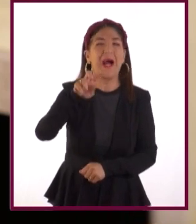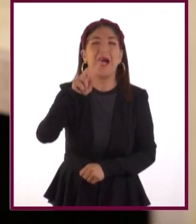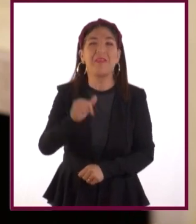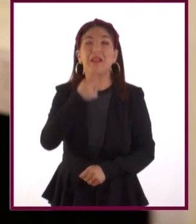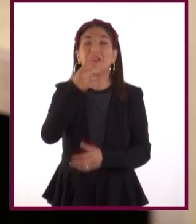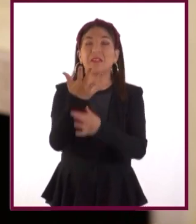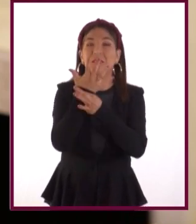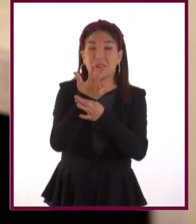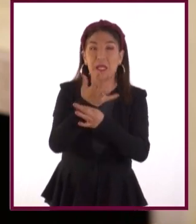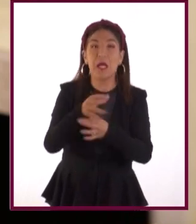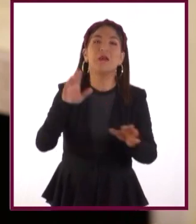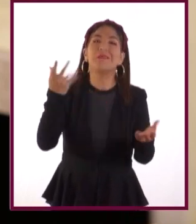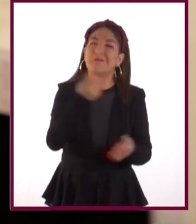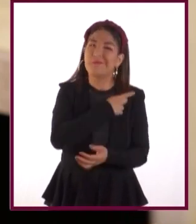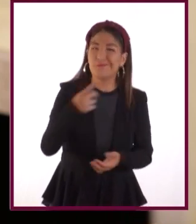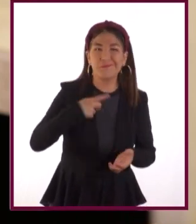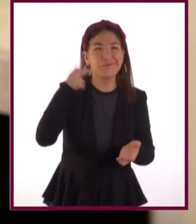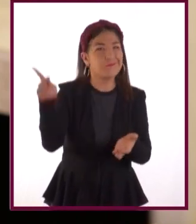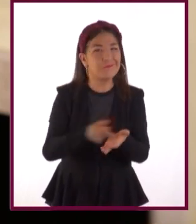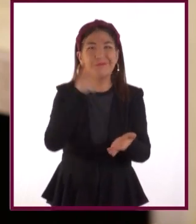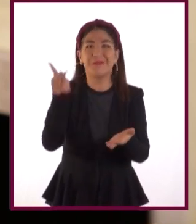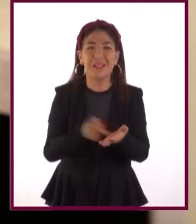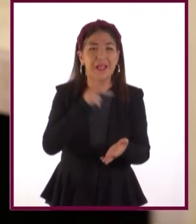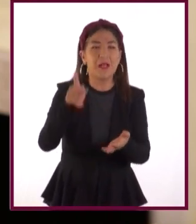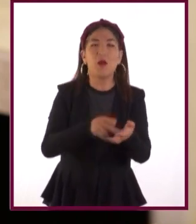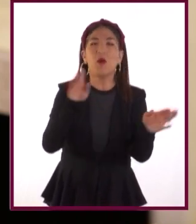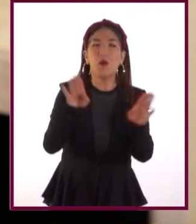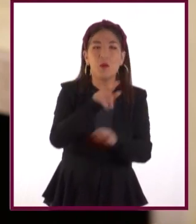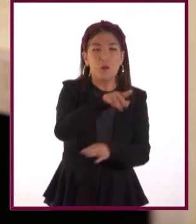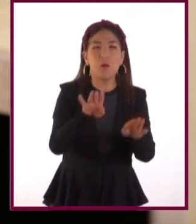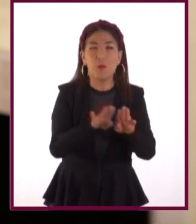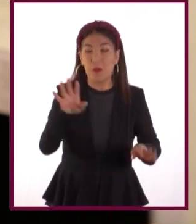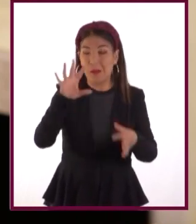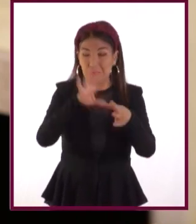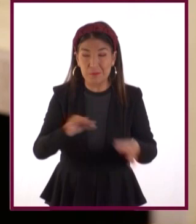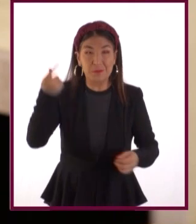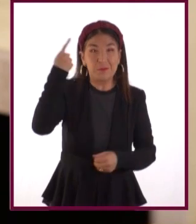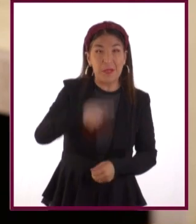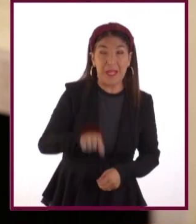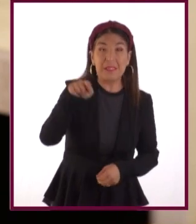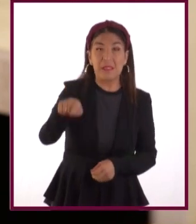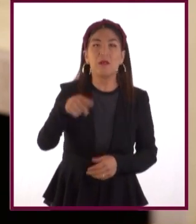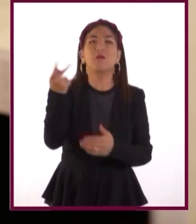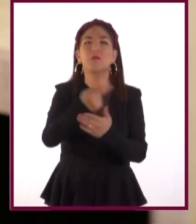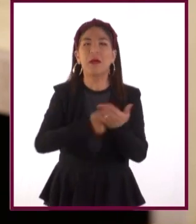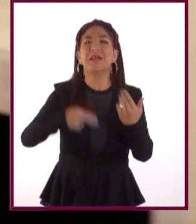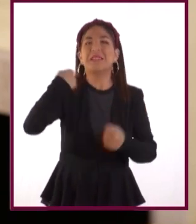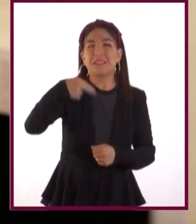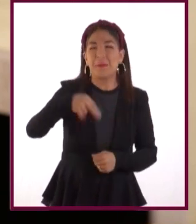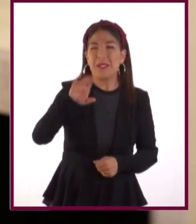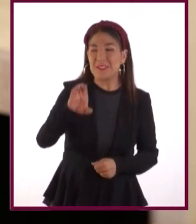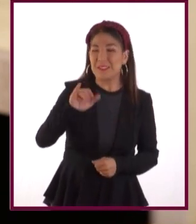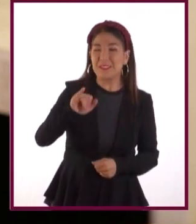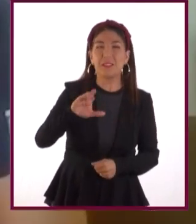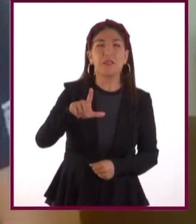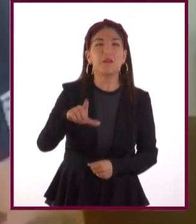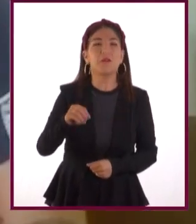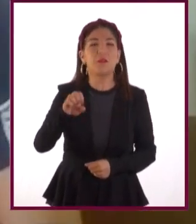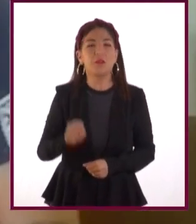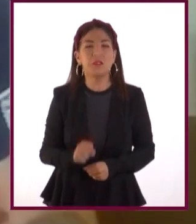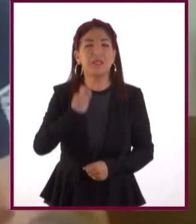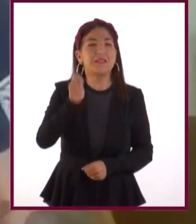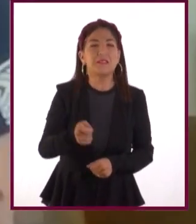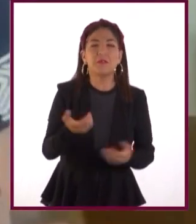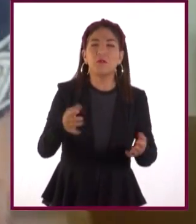en su algoritmo que había que repetir unas instrucciones una serie de veces, y esto en programación se llama ciclos, y